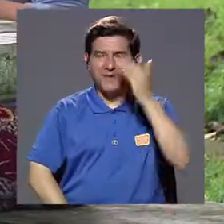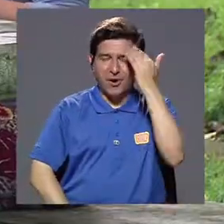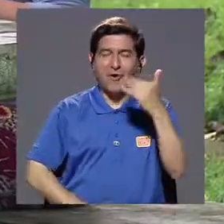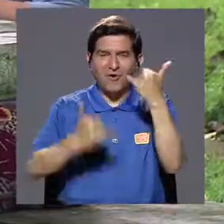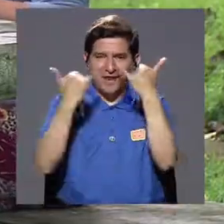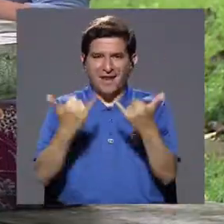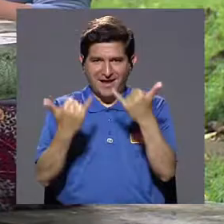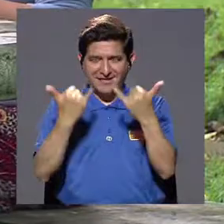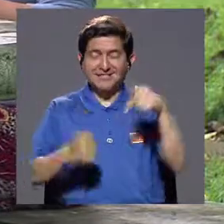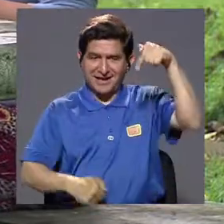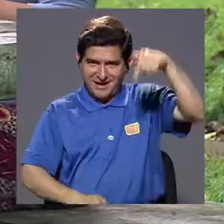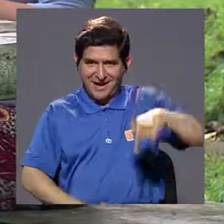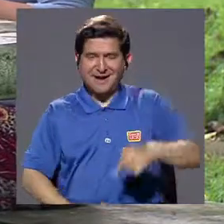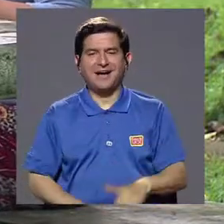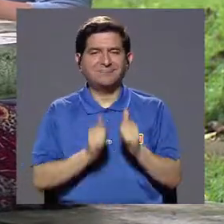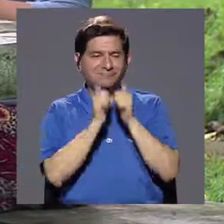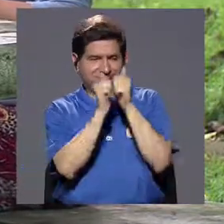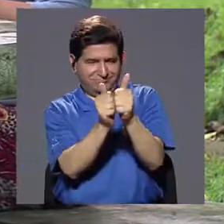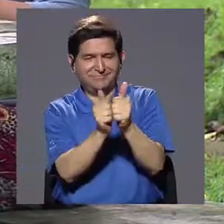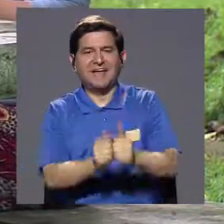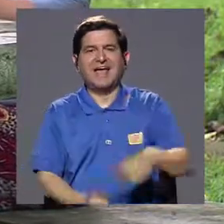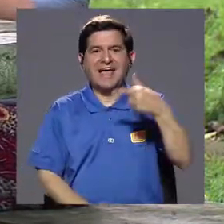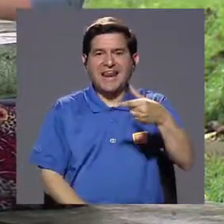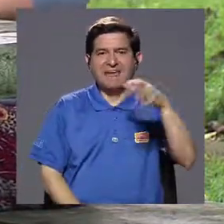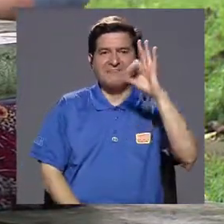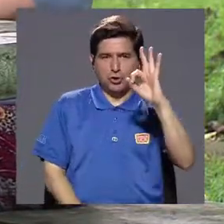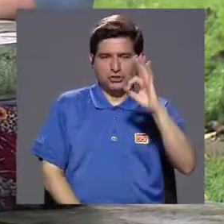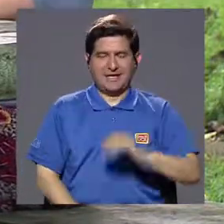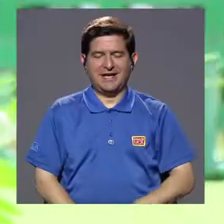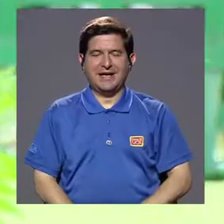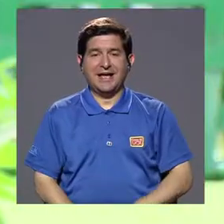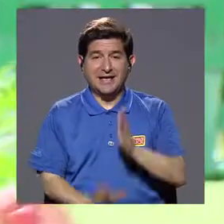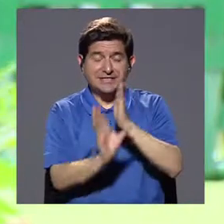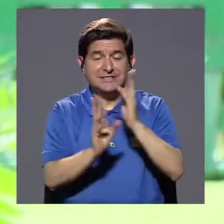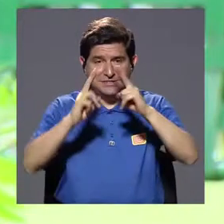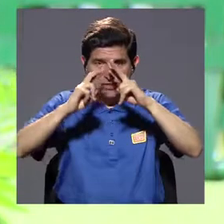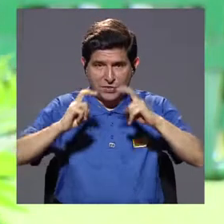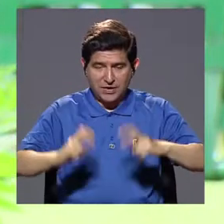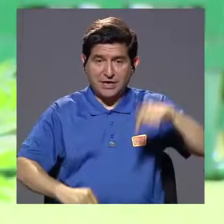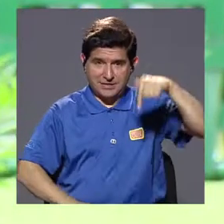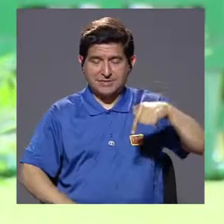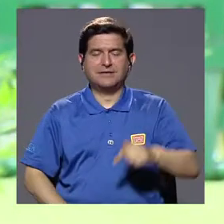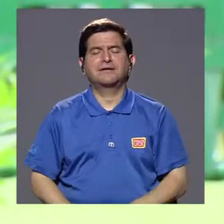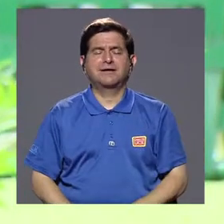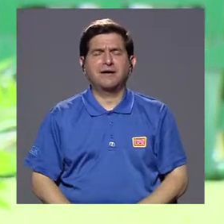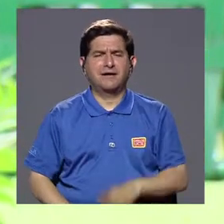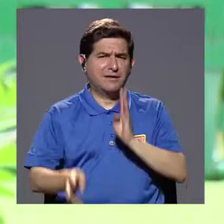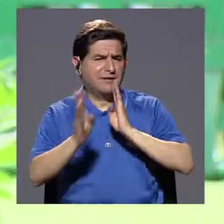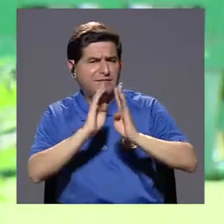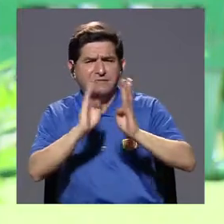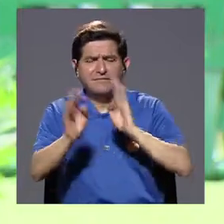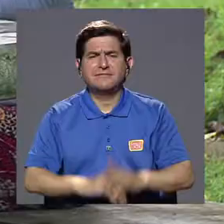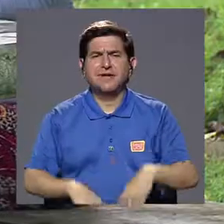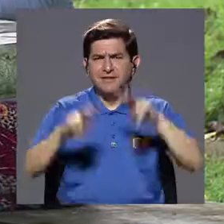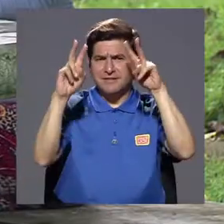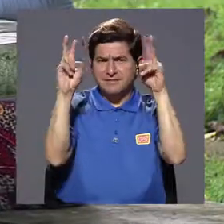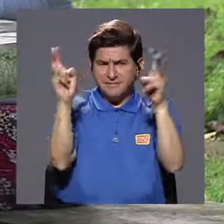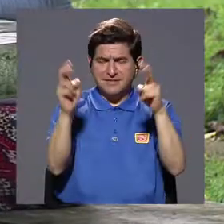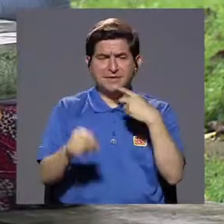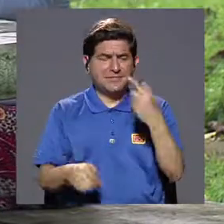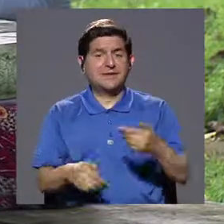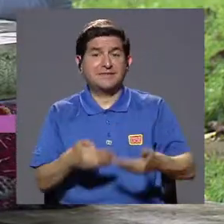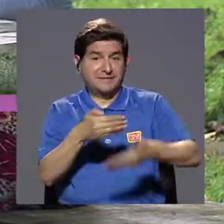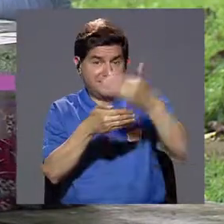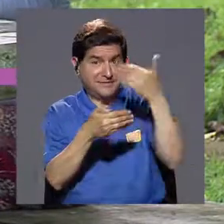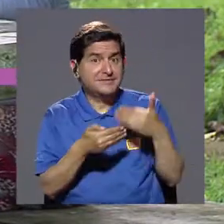hola ya estamos pues acá en compañía de glynn fonseca psicoanalista que está con nosotros para conversar acerca del tema que